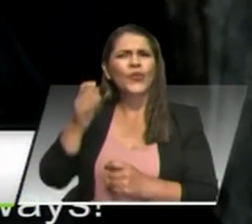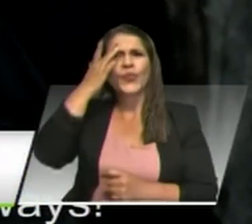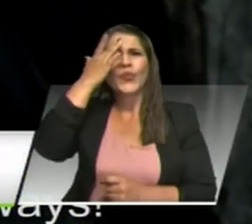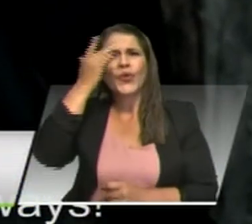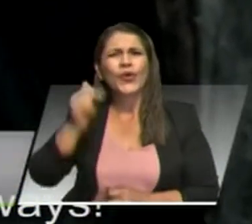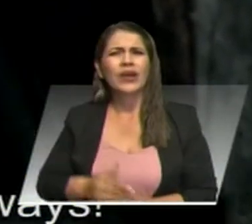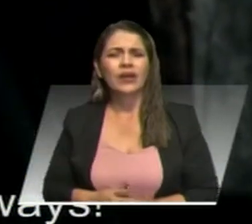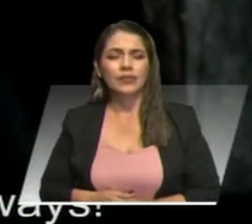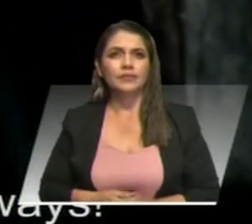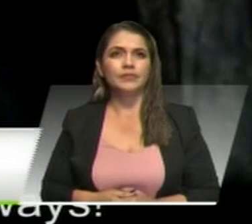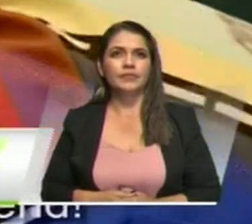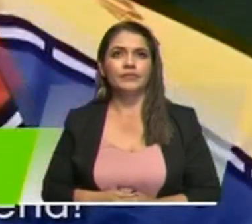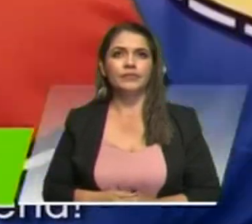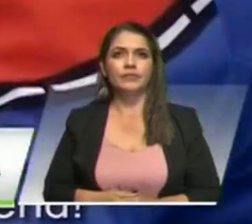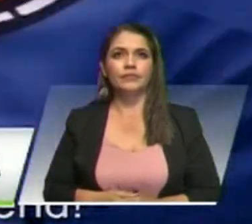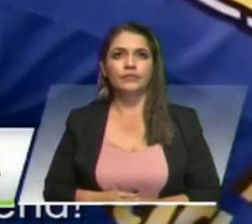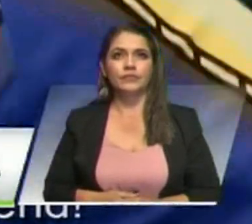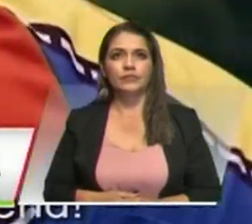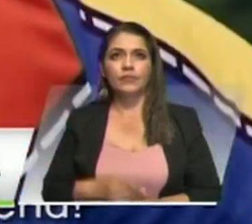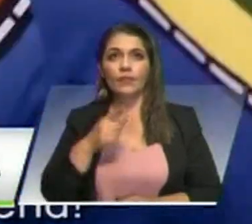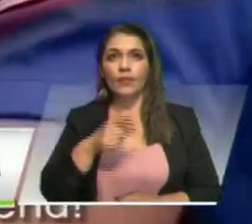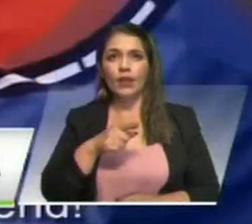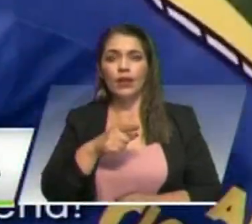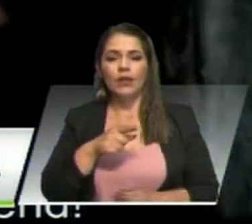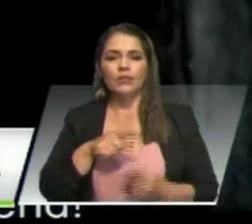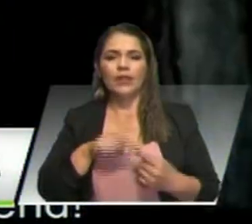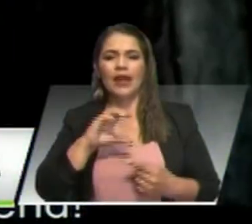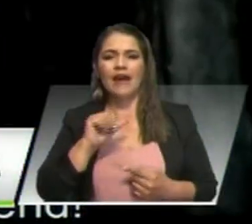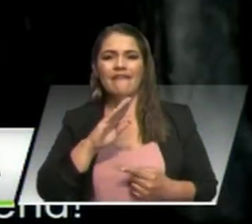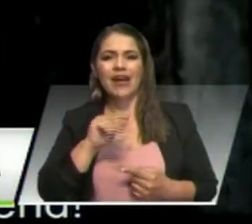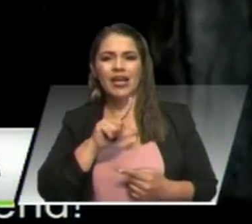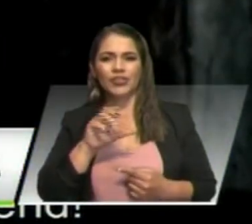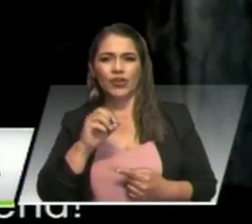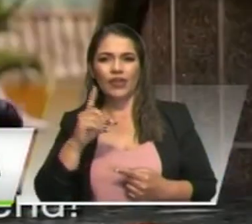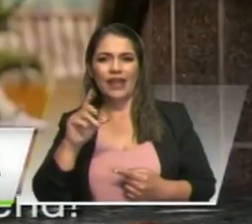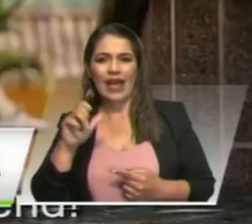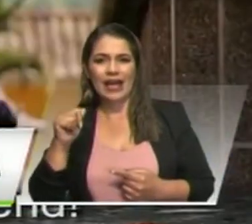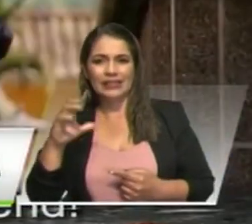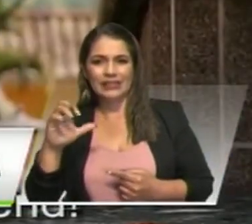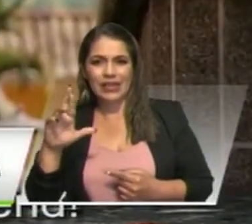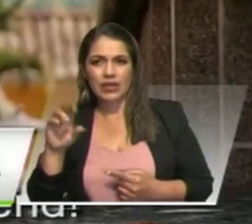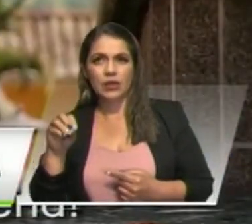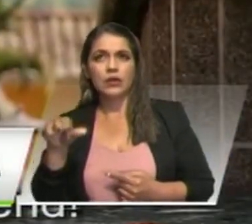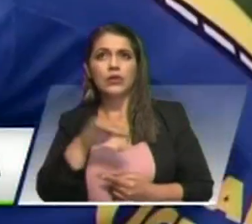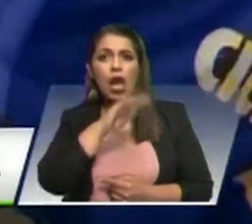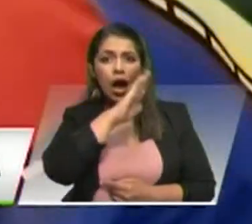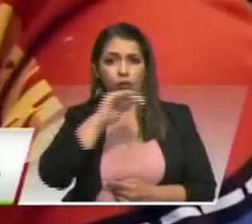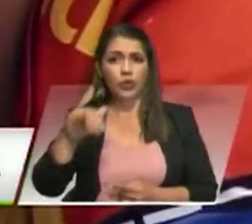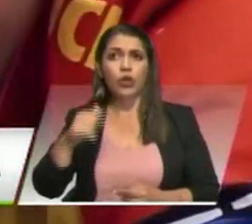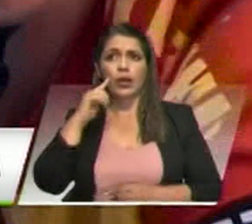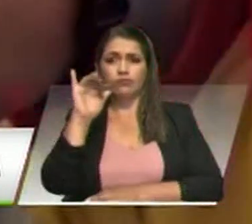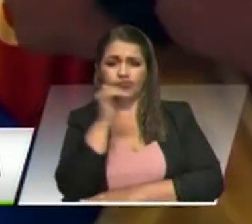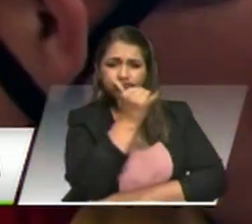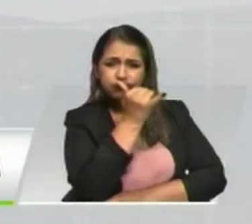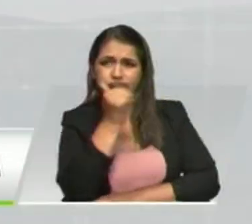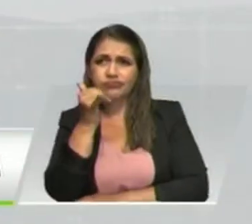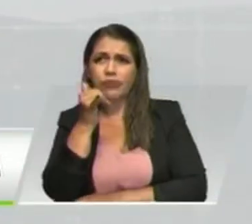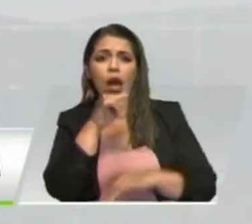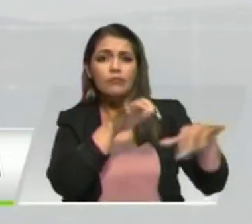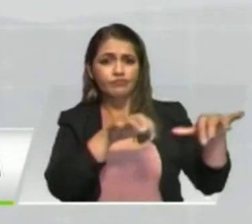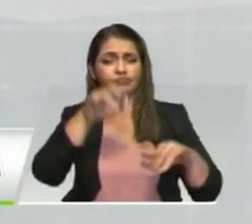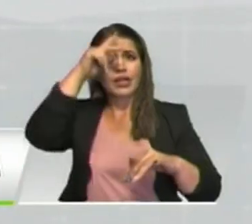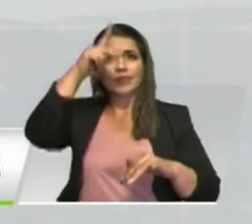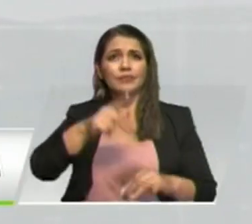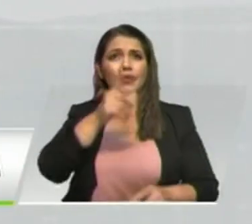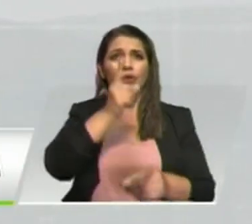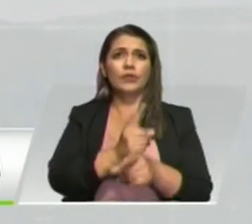de Marbella en España con el largometraje Caballo de Acero, una película producida en Antioquia basada en hechos reales.